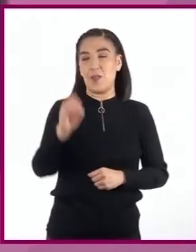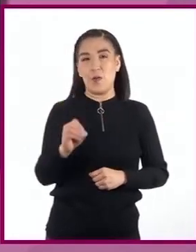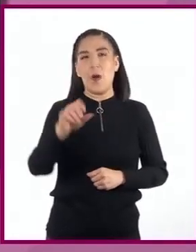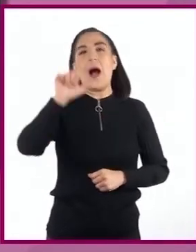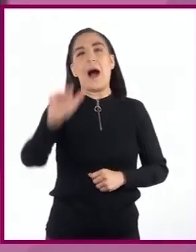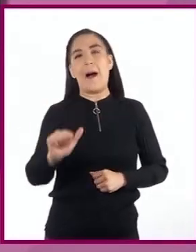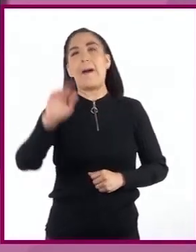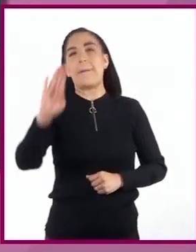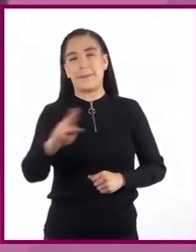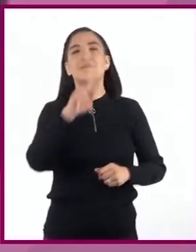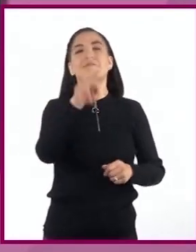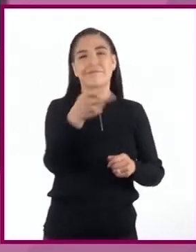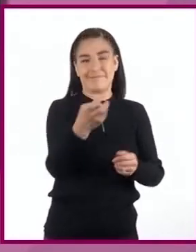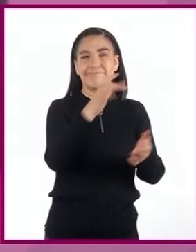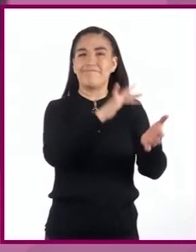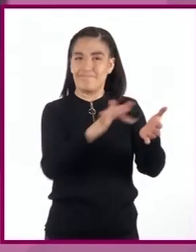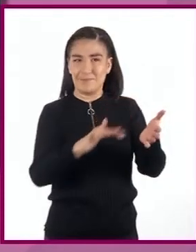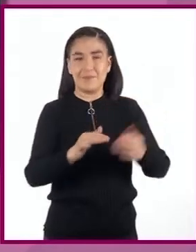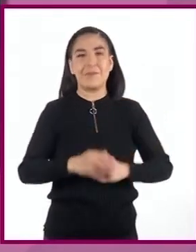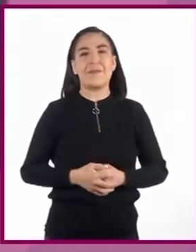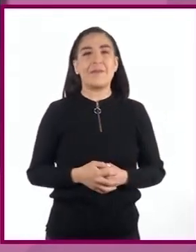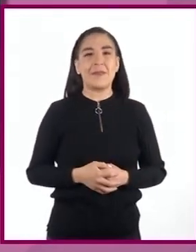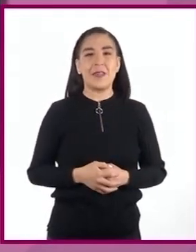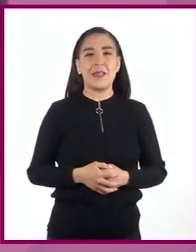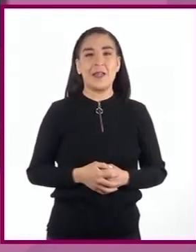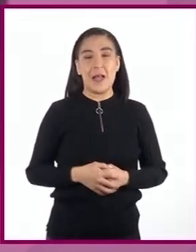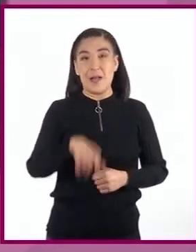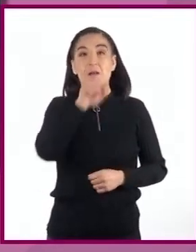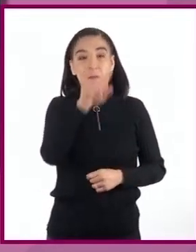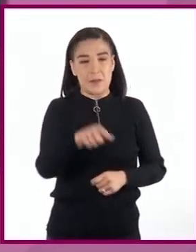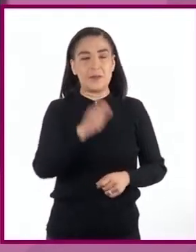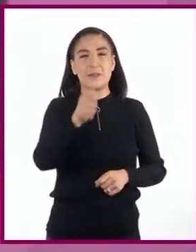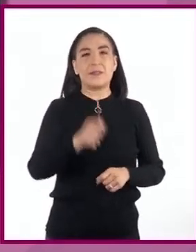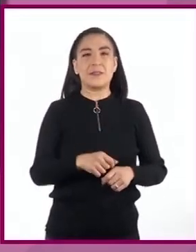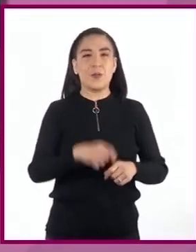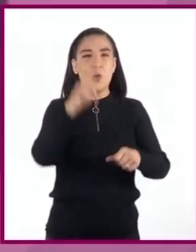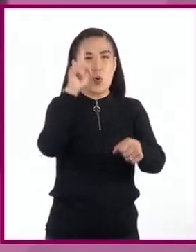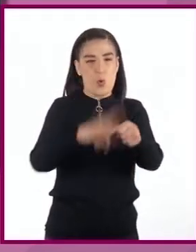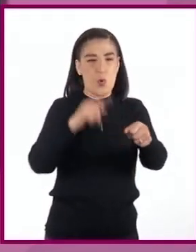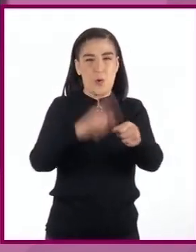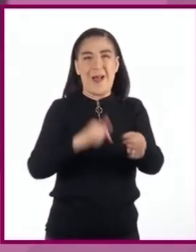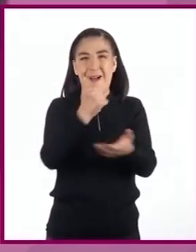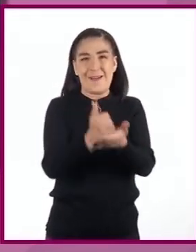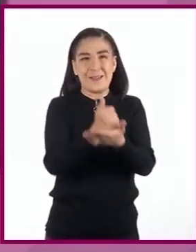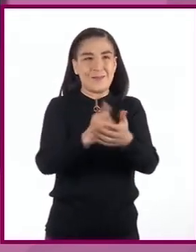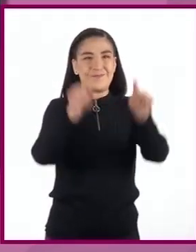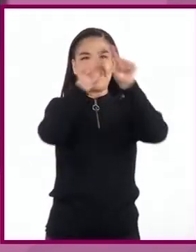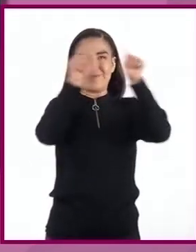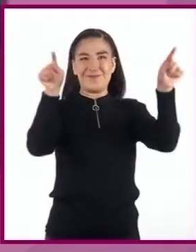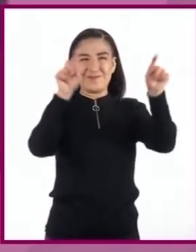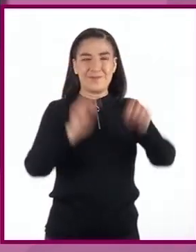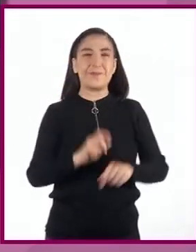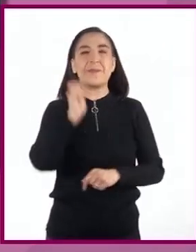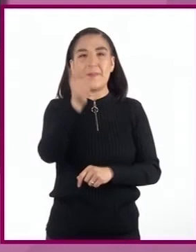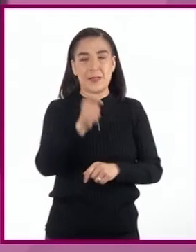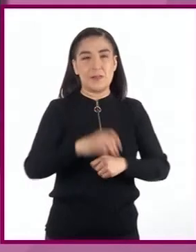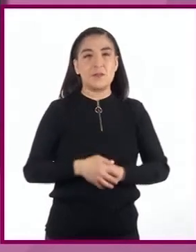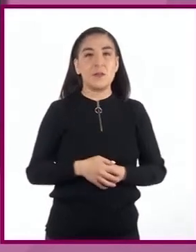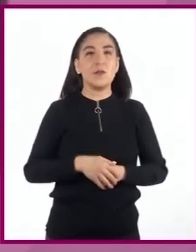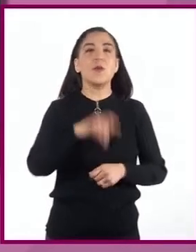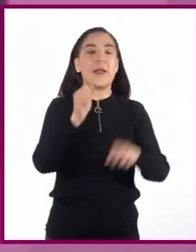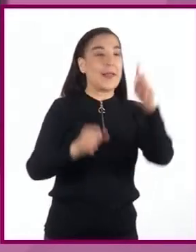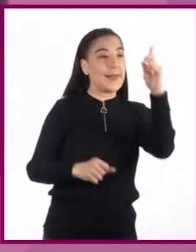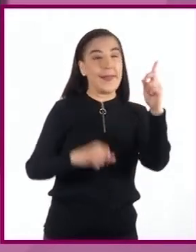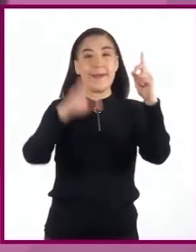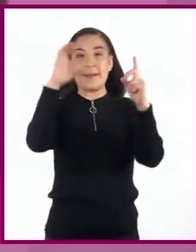AB. Asimismo, el lado marcado con color azul, cuyos extremos son los vértices